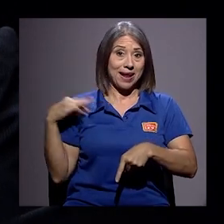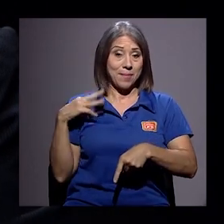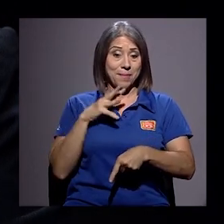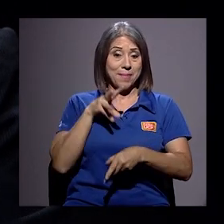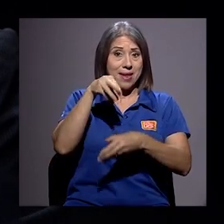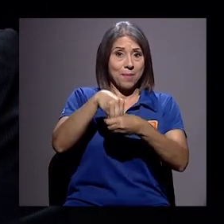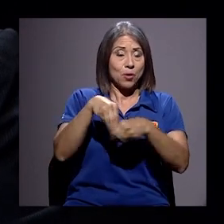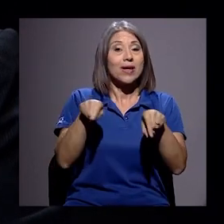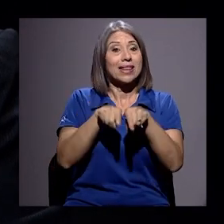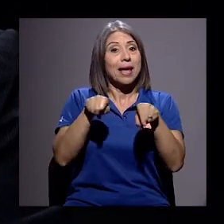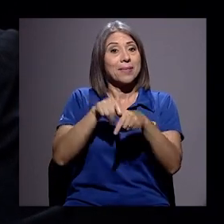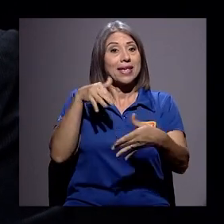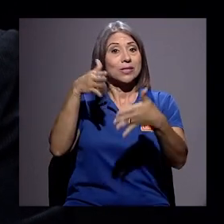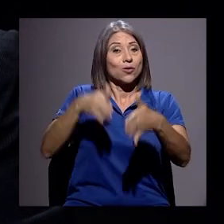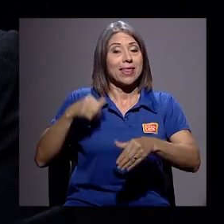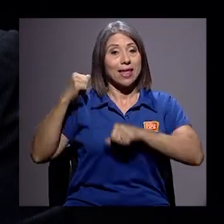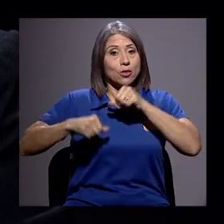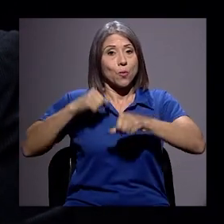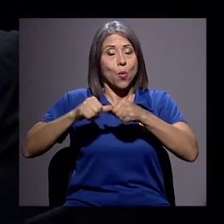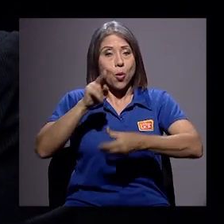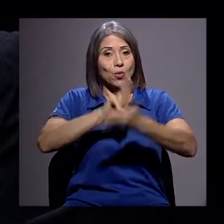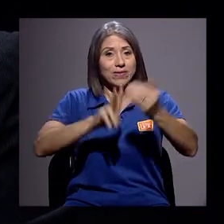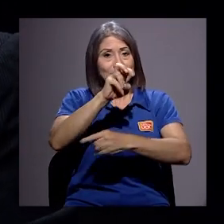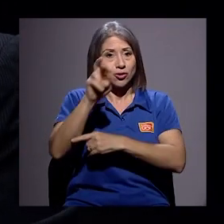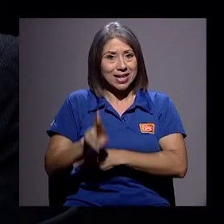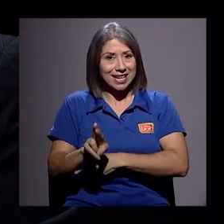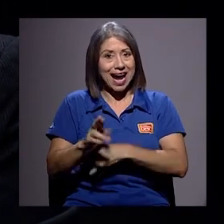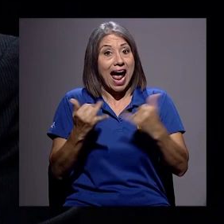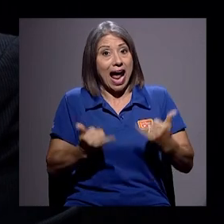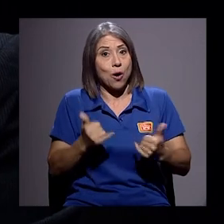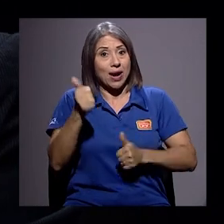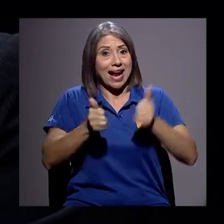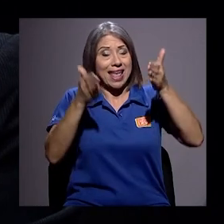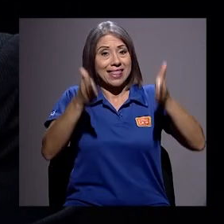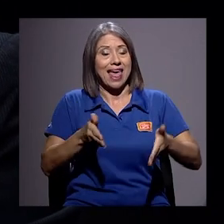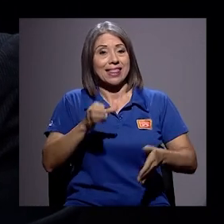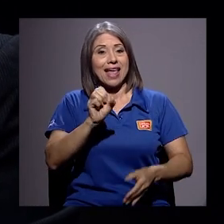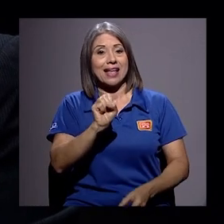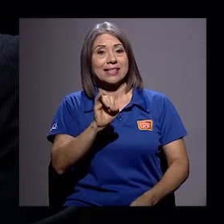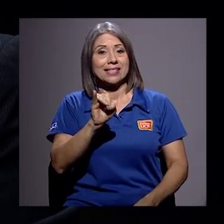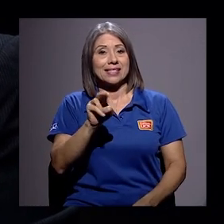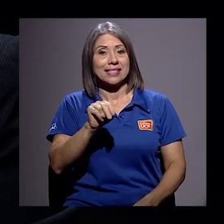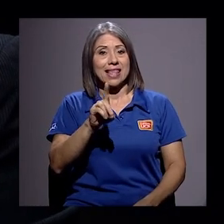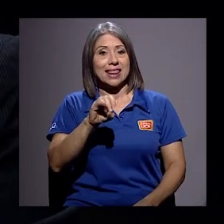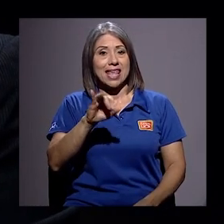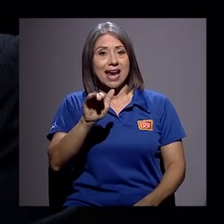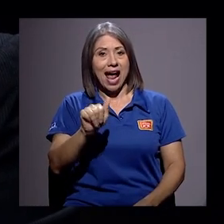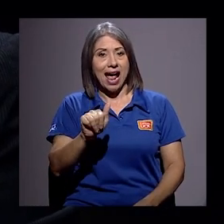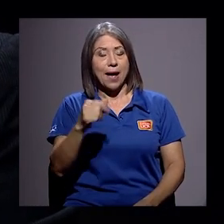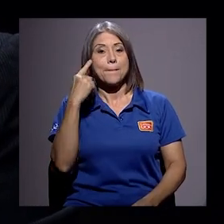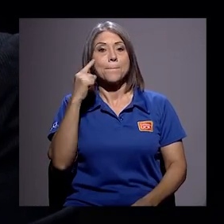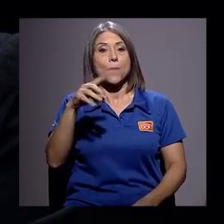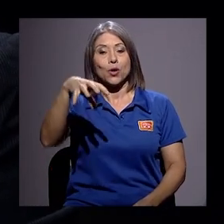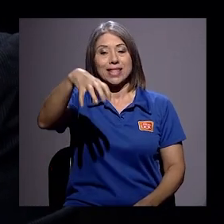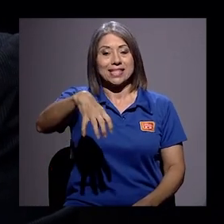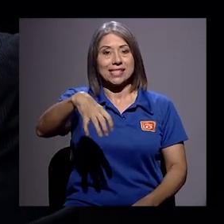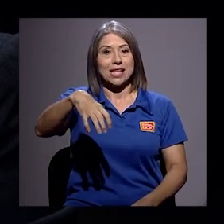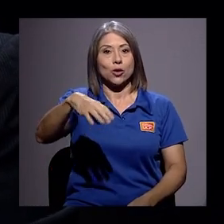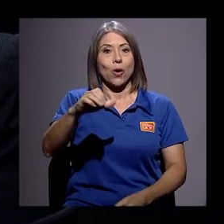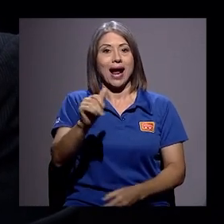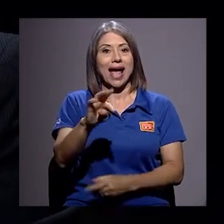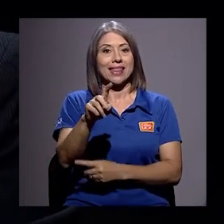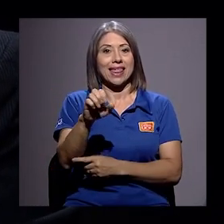eso que además es estudiante antropóloga de la universidad de costa rica es ahora candidata a síndica por él por el distrito catedral